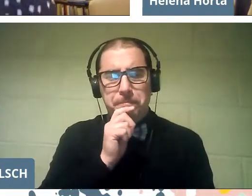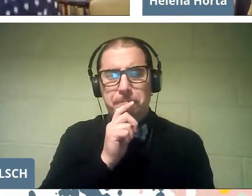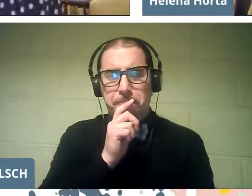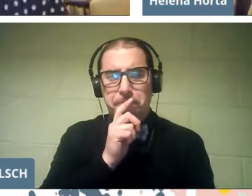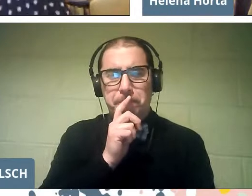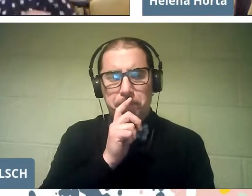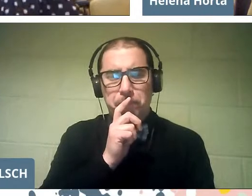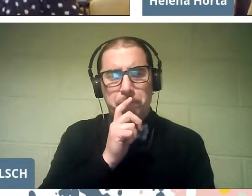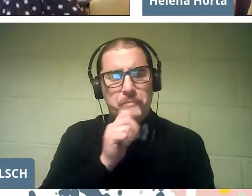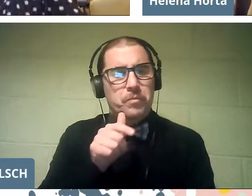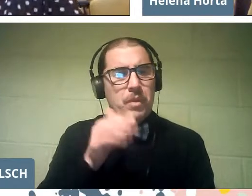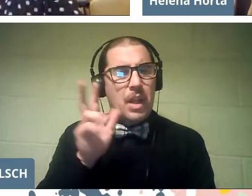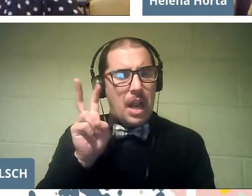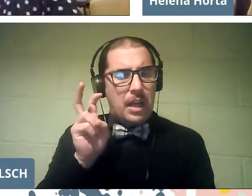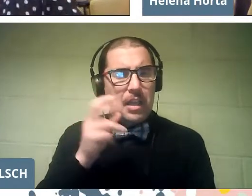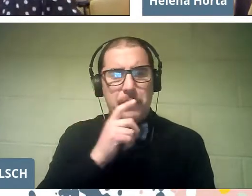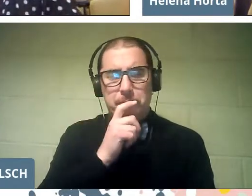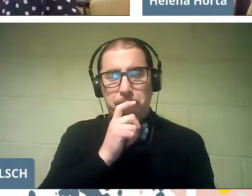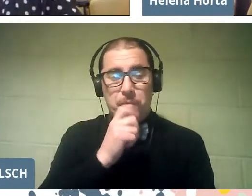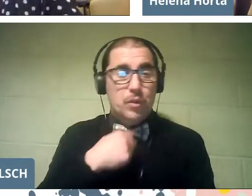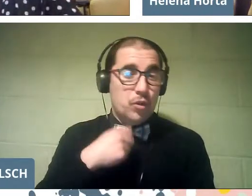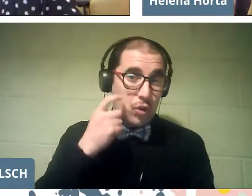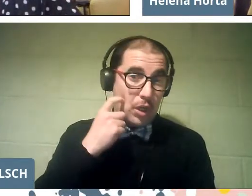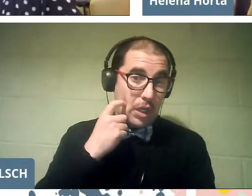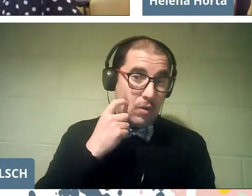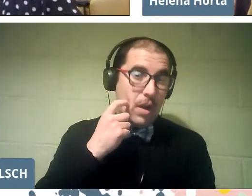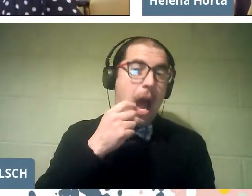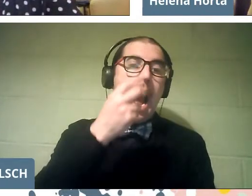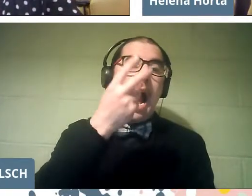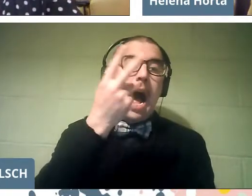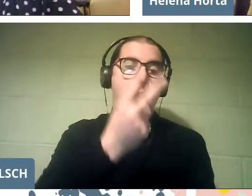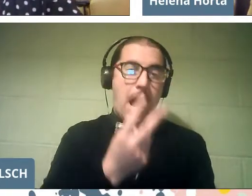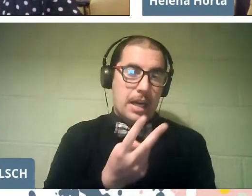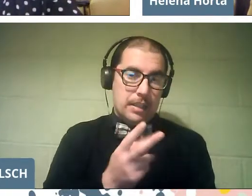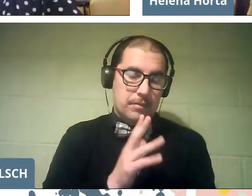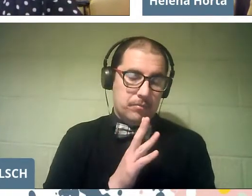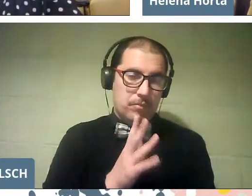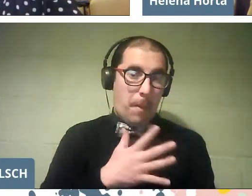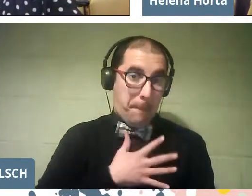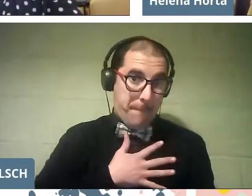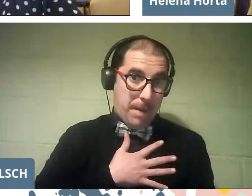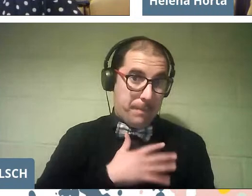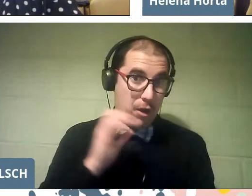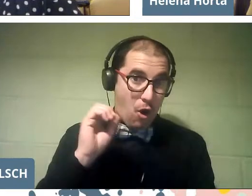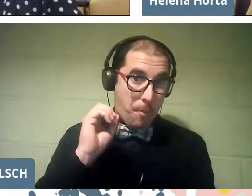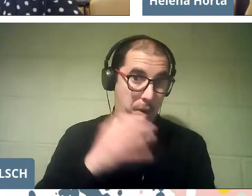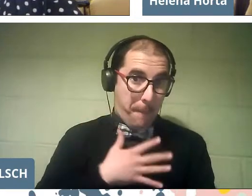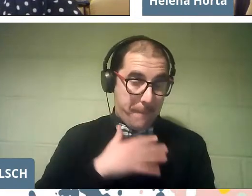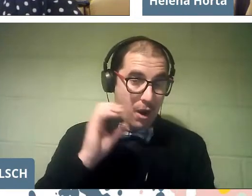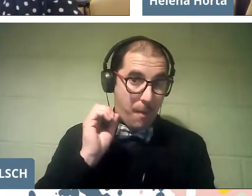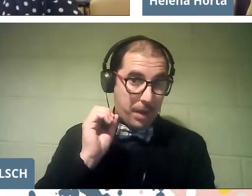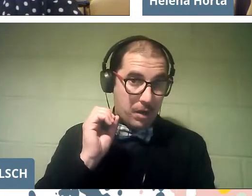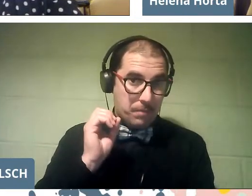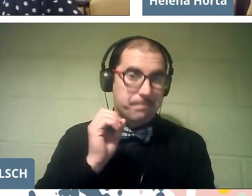Apunta a lo esencial. Yo lo considero arte. O sea, personalmente esto